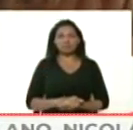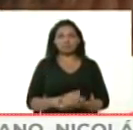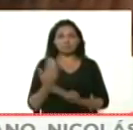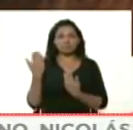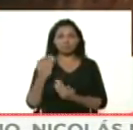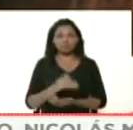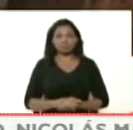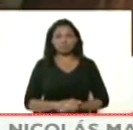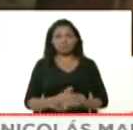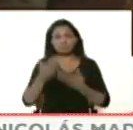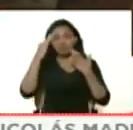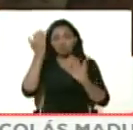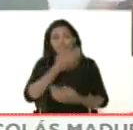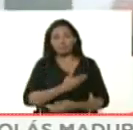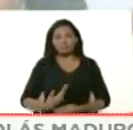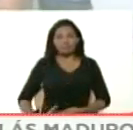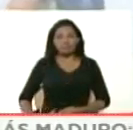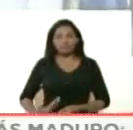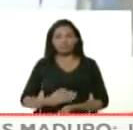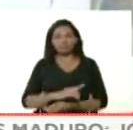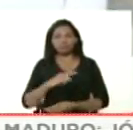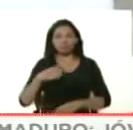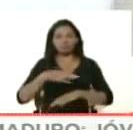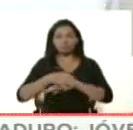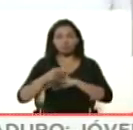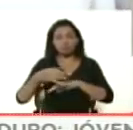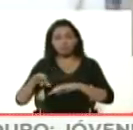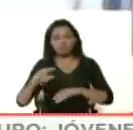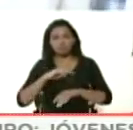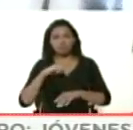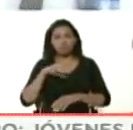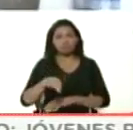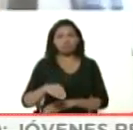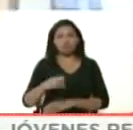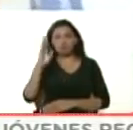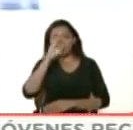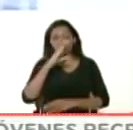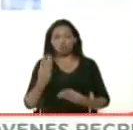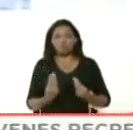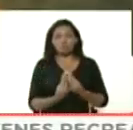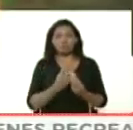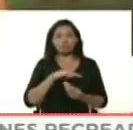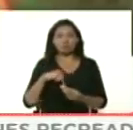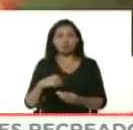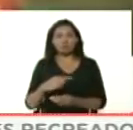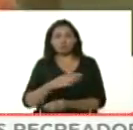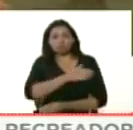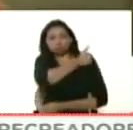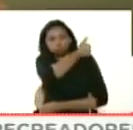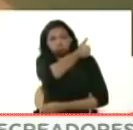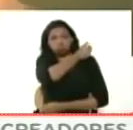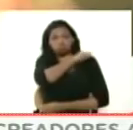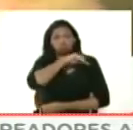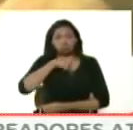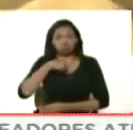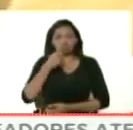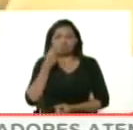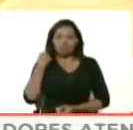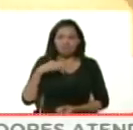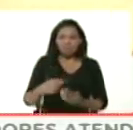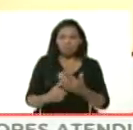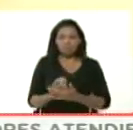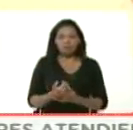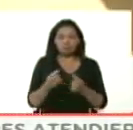producción. Saludos, presidente, desde el municipio Pedraza del estado Barinas, acompañado por nuestras autoridades. Nosotros contamos aquí con